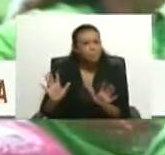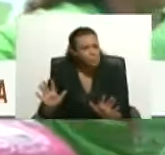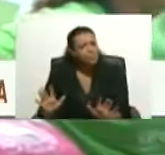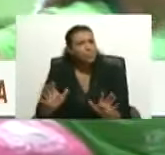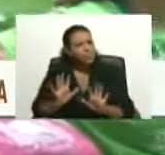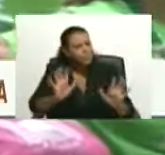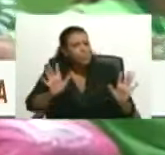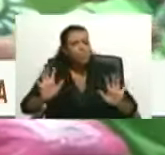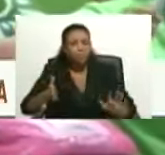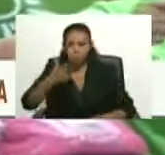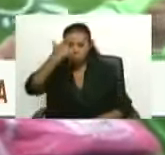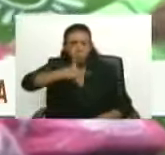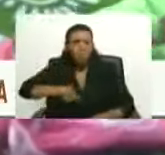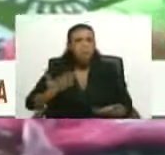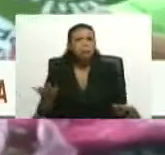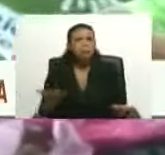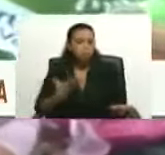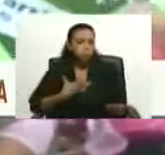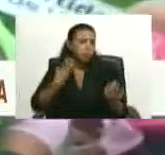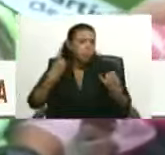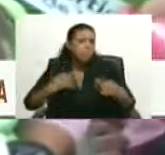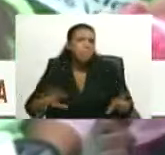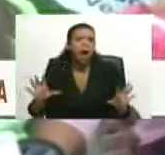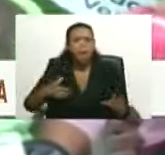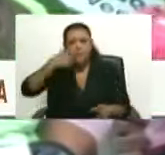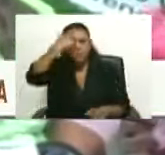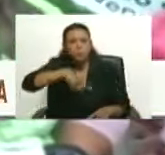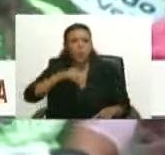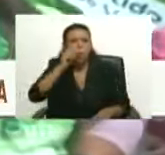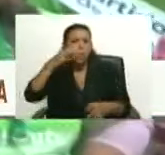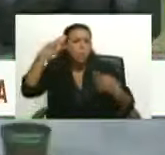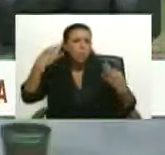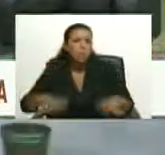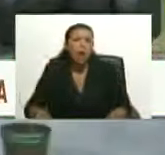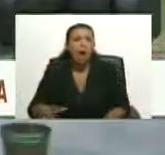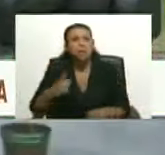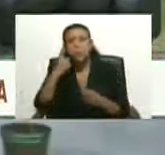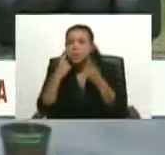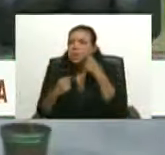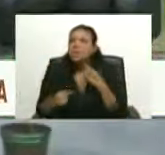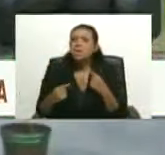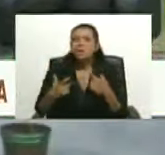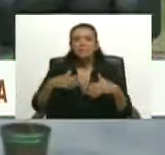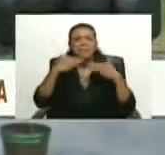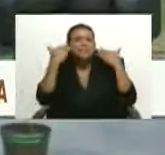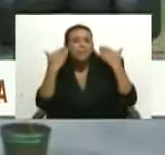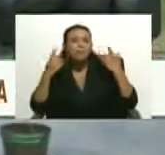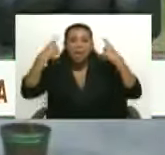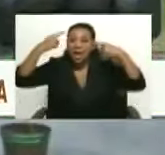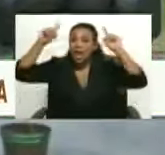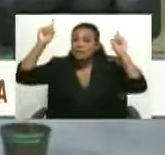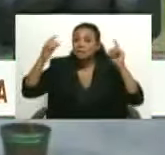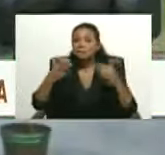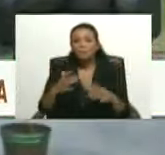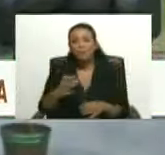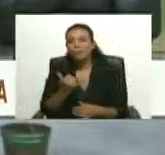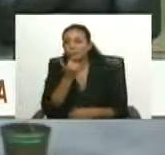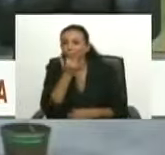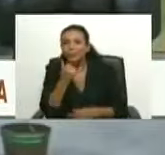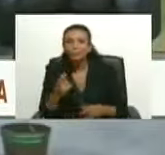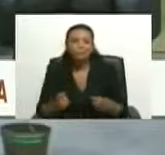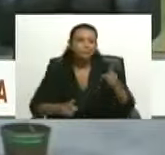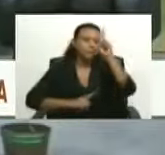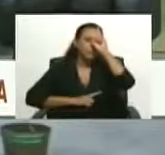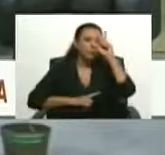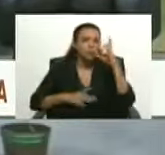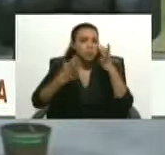hago ejercicio, leo, veo películas, río, lloro, tengo éxitos, tengo fracasos, soy un ser humano